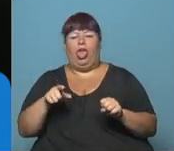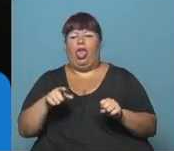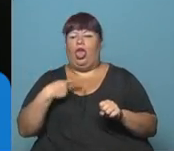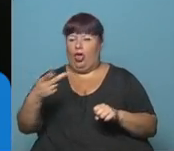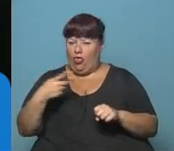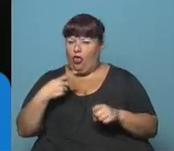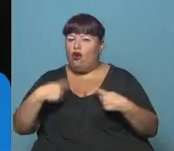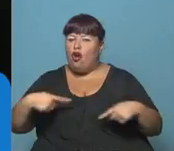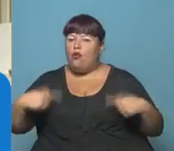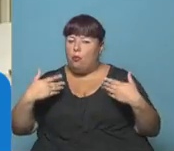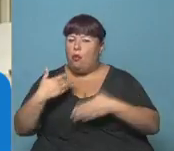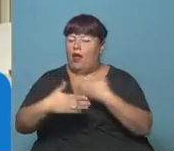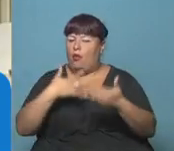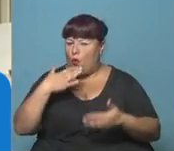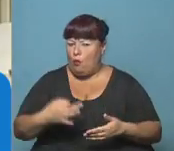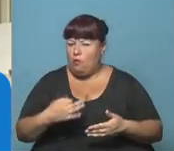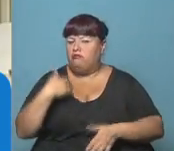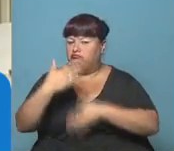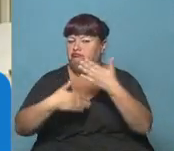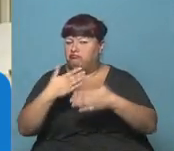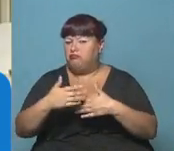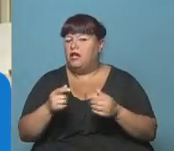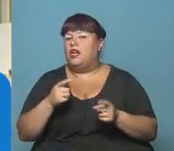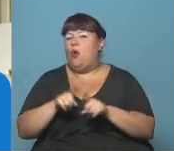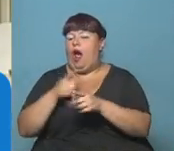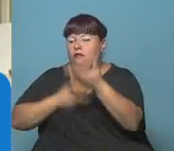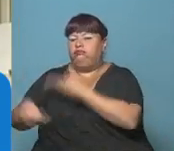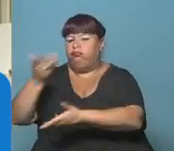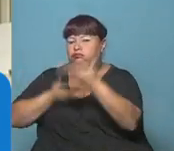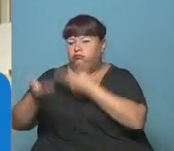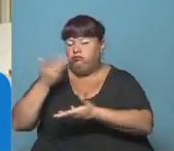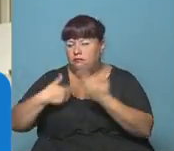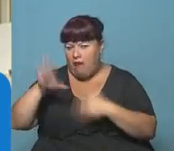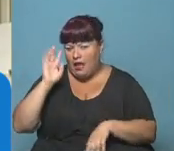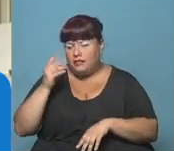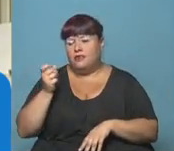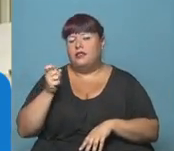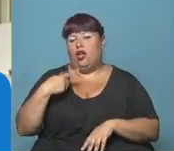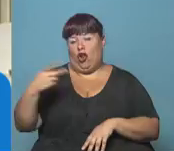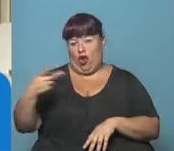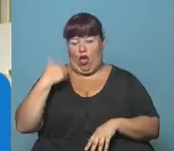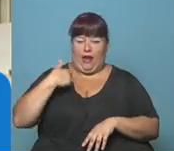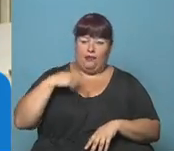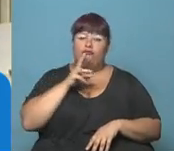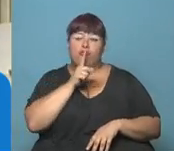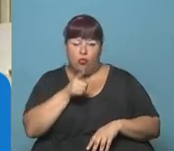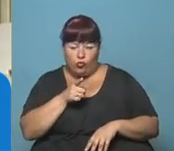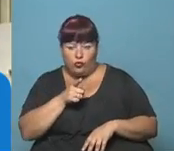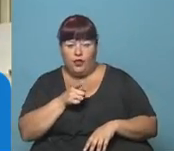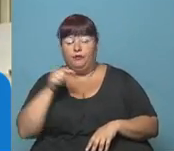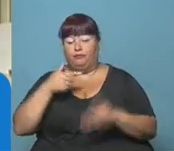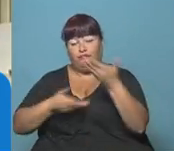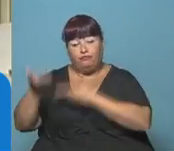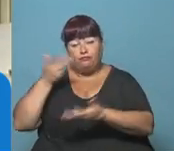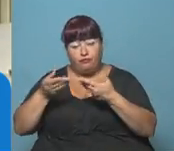que se pueden desarrollar, que pueden evolucionar a una mayor cooperación entre ambos países. Y esta